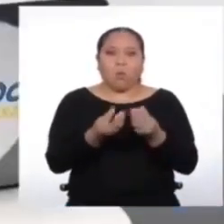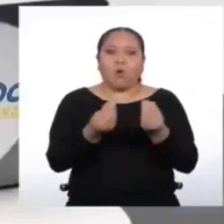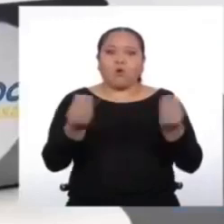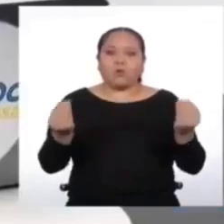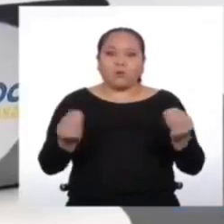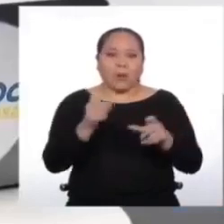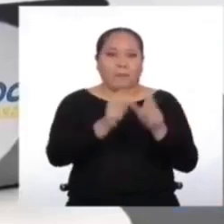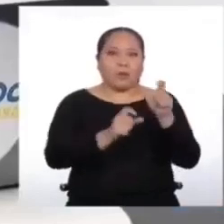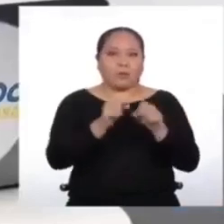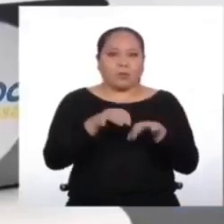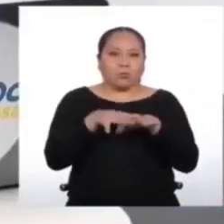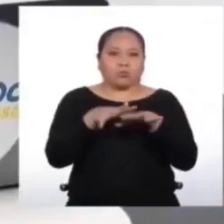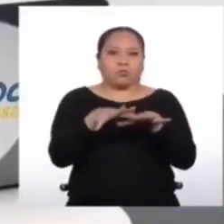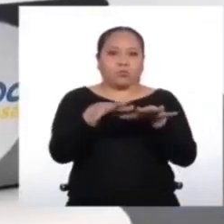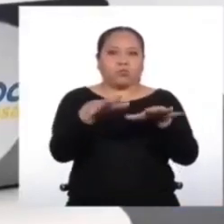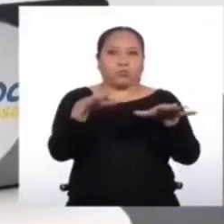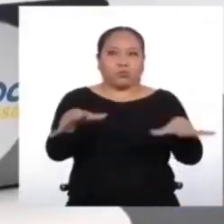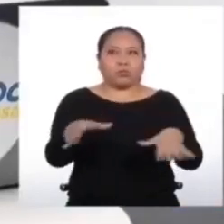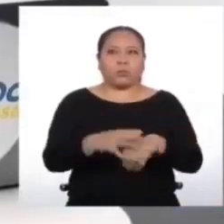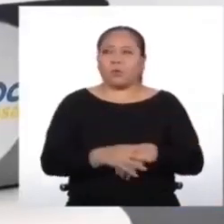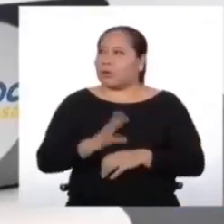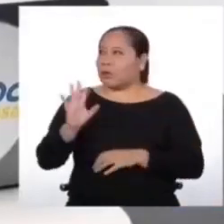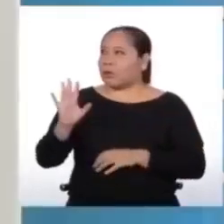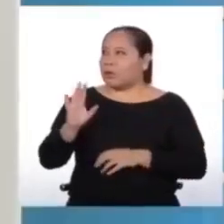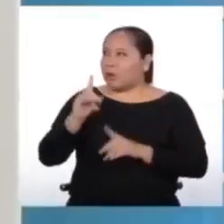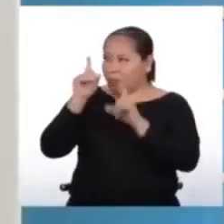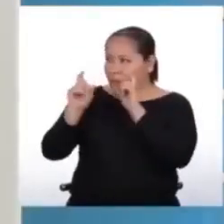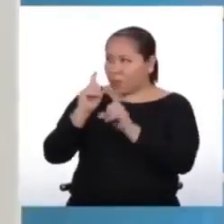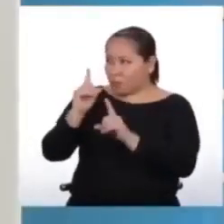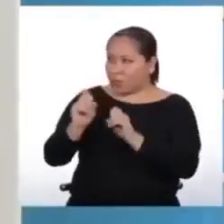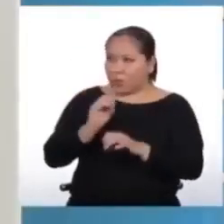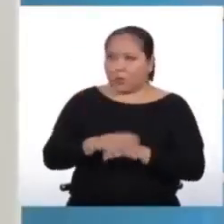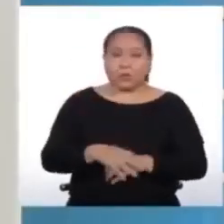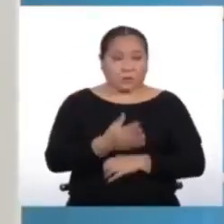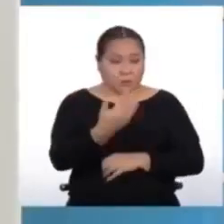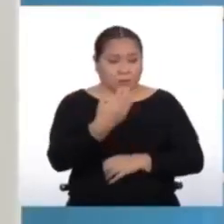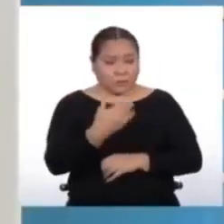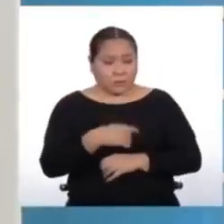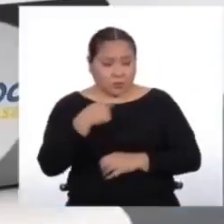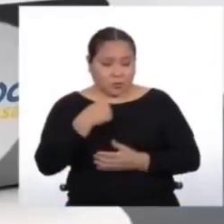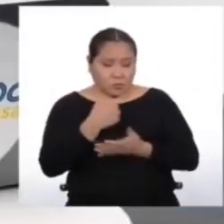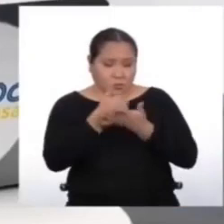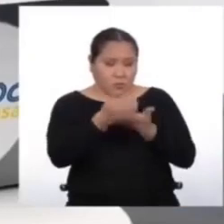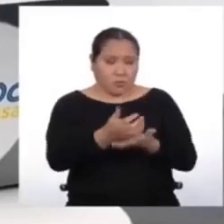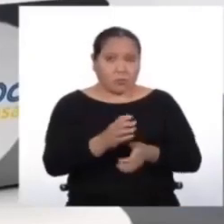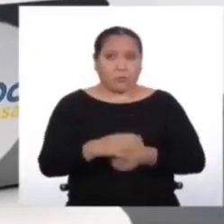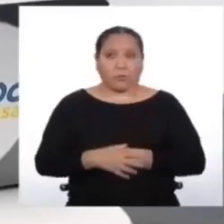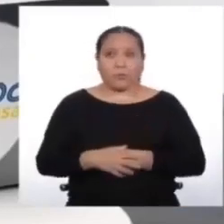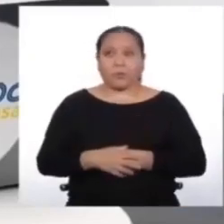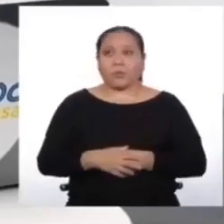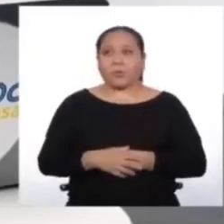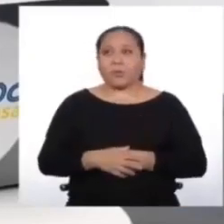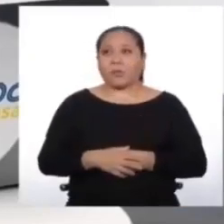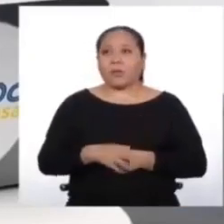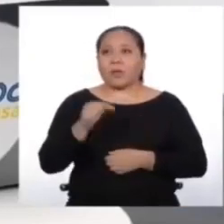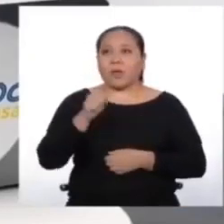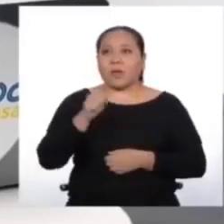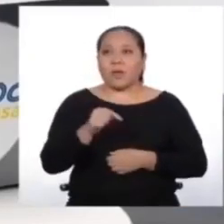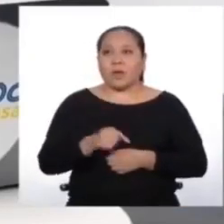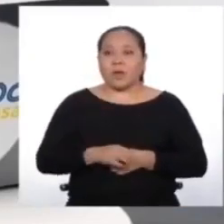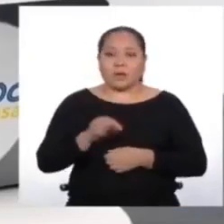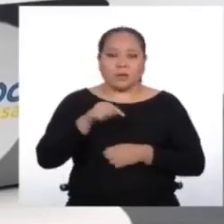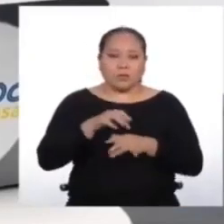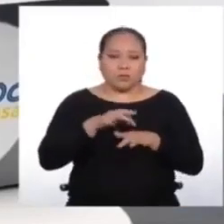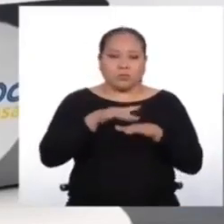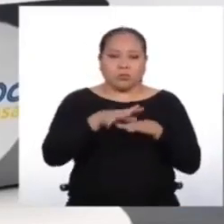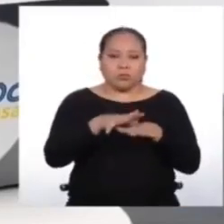velocidad. Profe, aprovecho para hacerle unas preguntitas. Adelante, estoy aquí para eso. Uno no tiene control de estas cadenas y